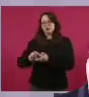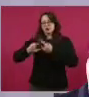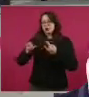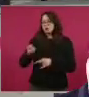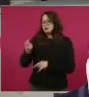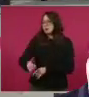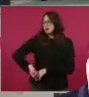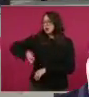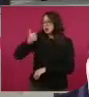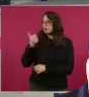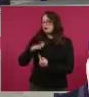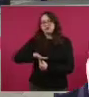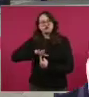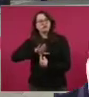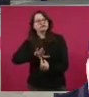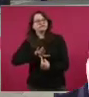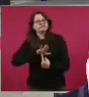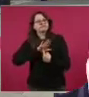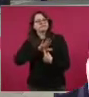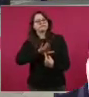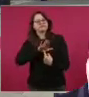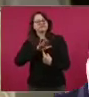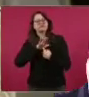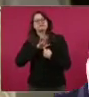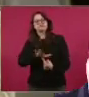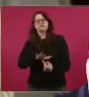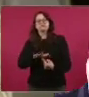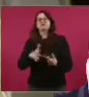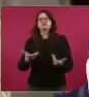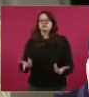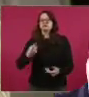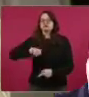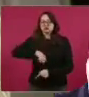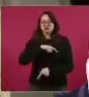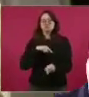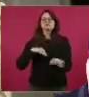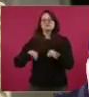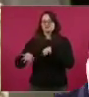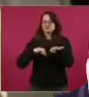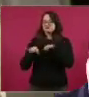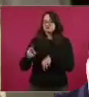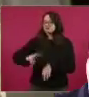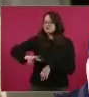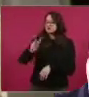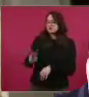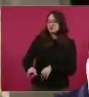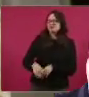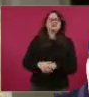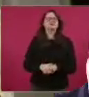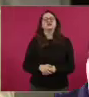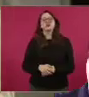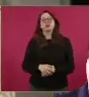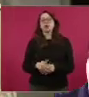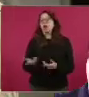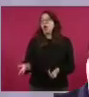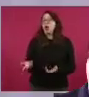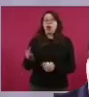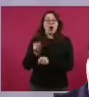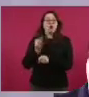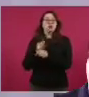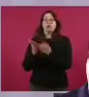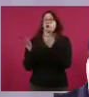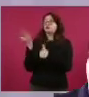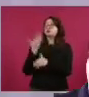con resultados se puede demostrar que se está trabajando. Lo que ha dicho Román no es una casualidad.